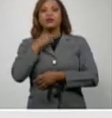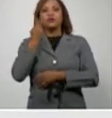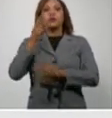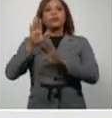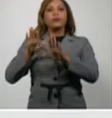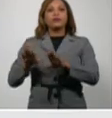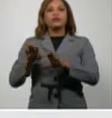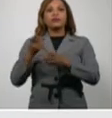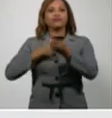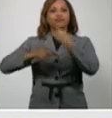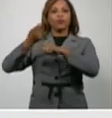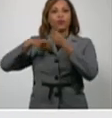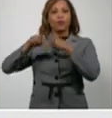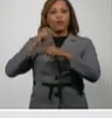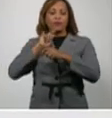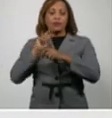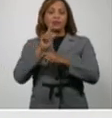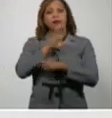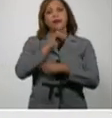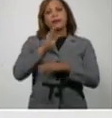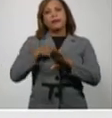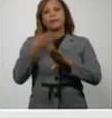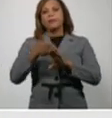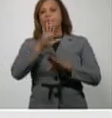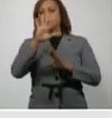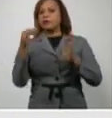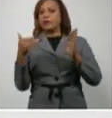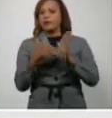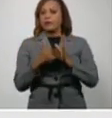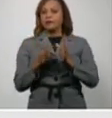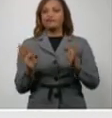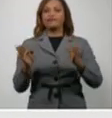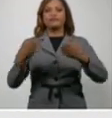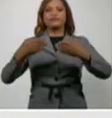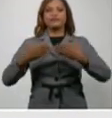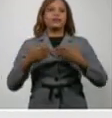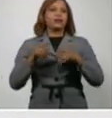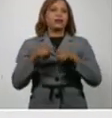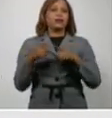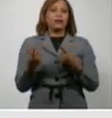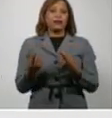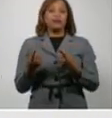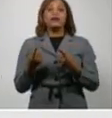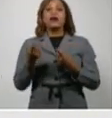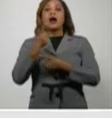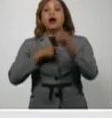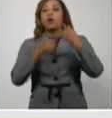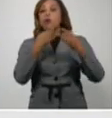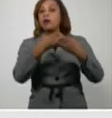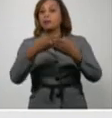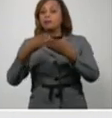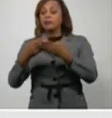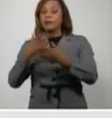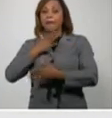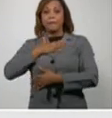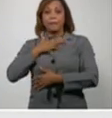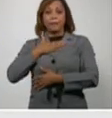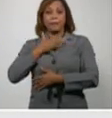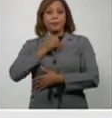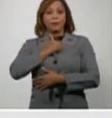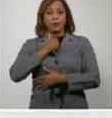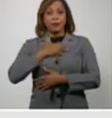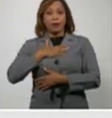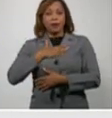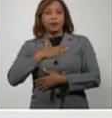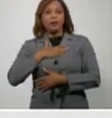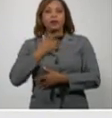comercial más allá de las 5 de la tarde, el cierre de algunos establecimientos tanto privados como estatales